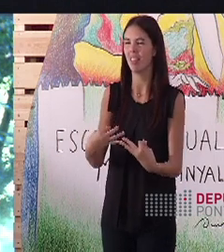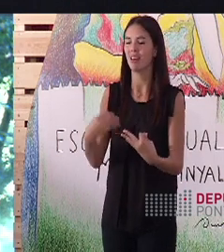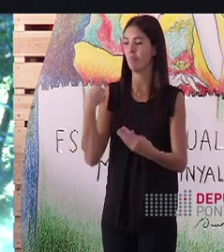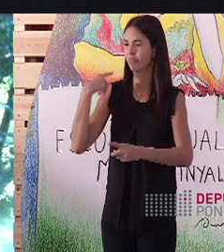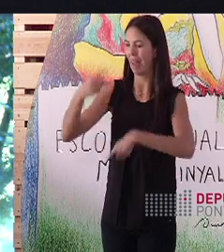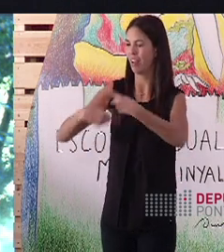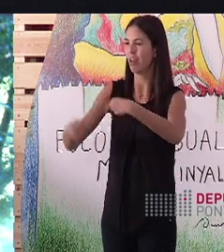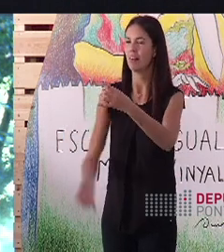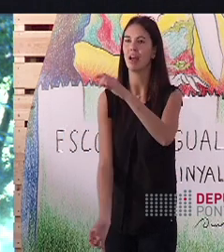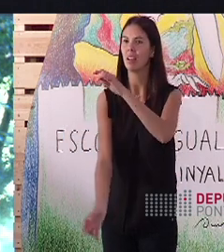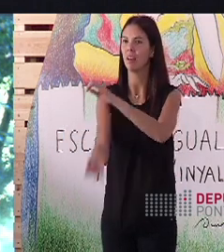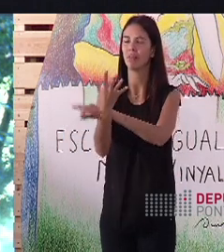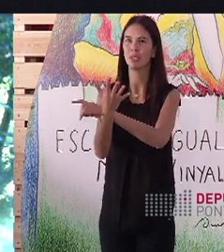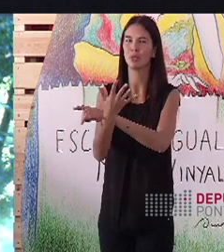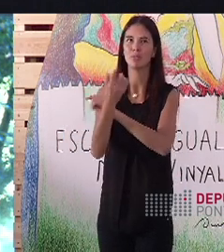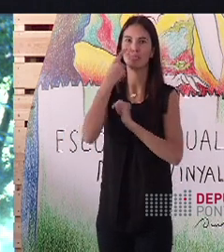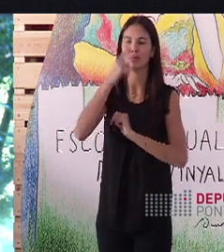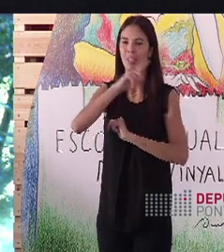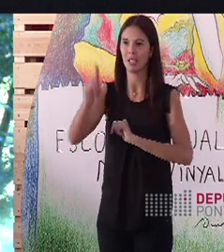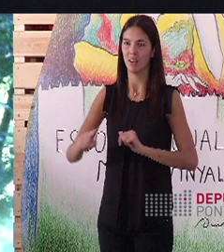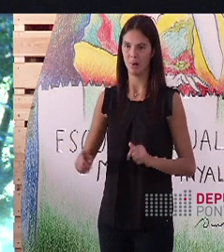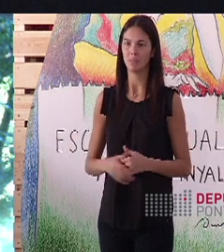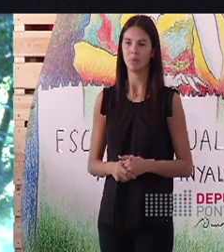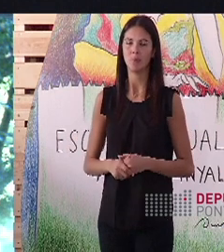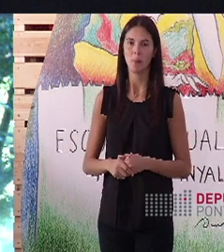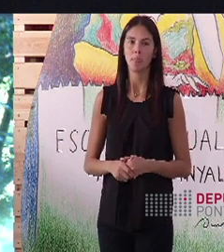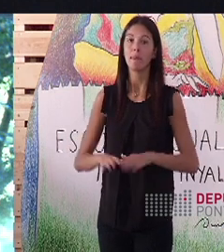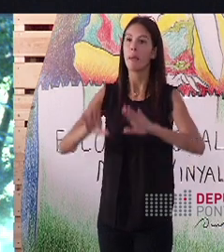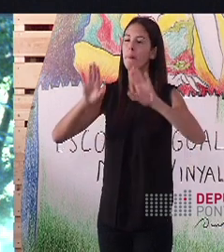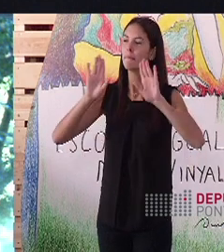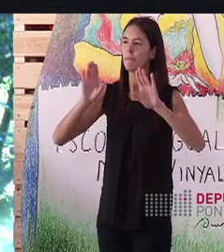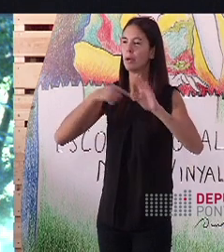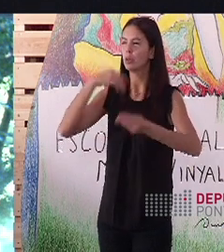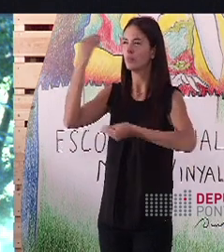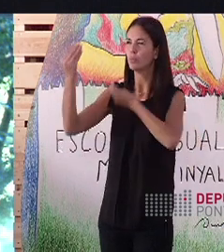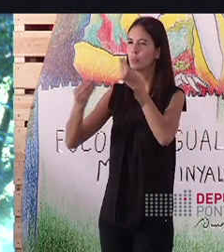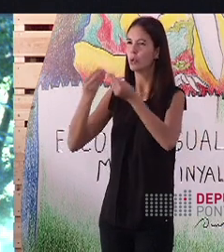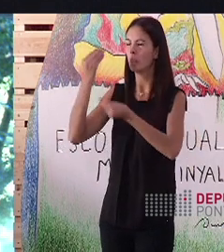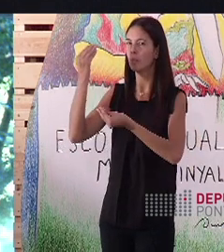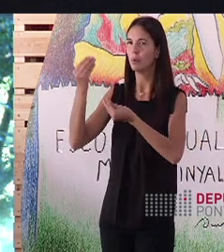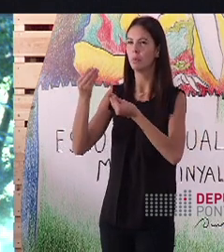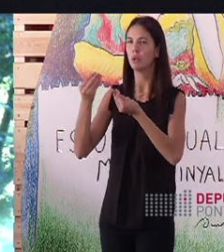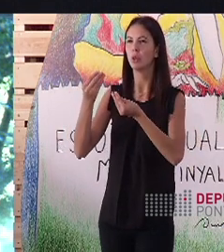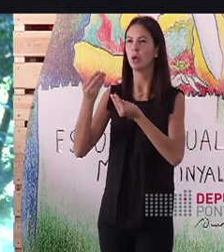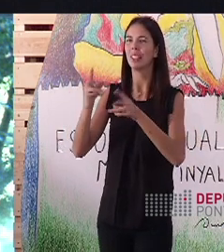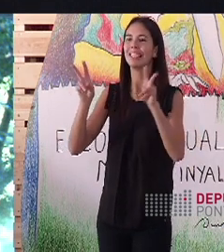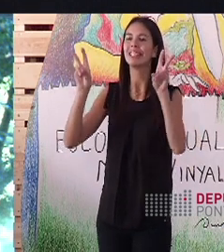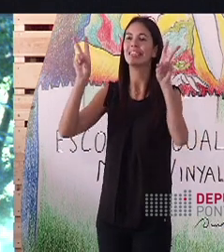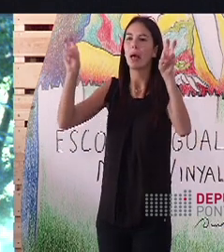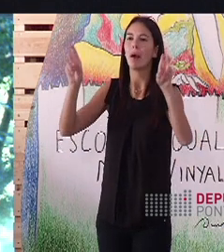simbólicos extraordinarios sobre todas las mujeres. Pero yo creo que la